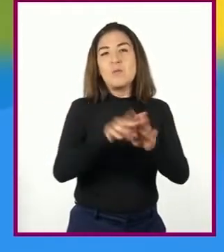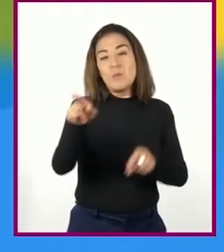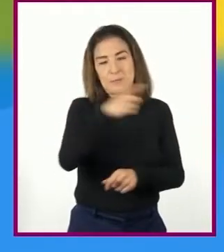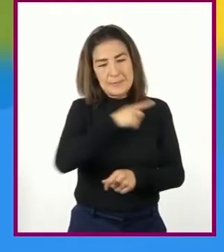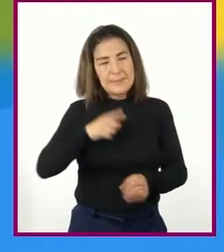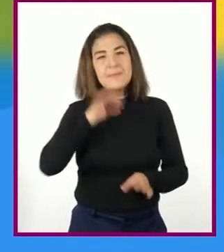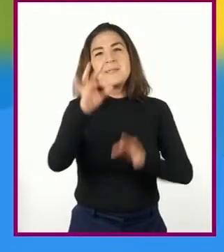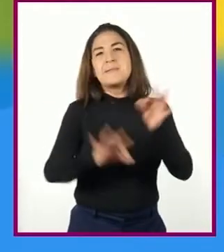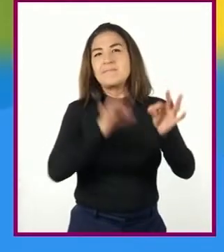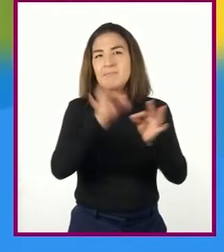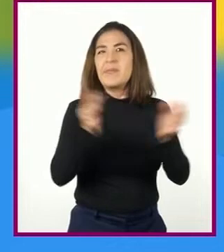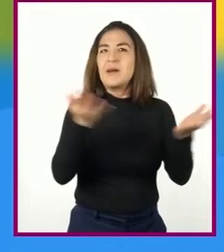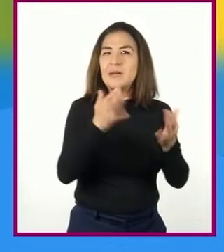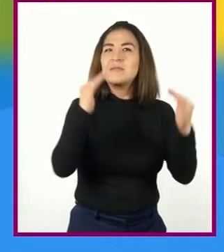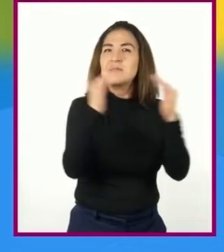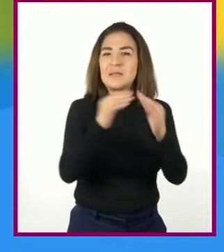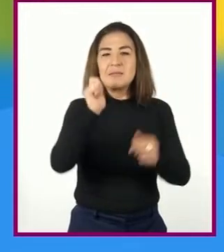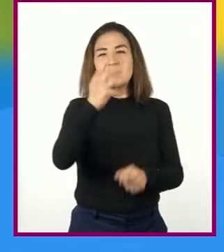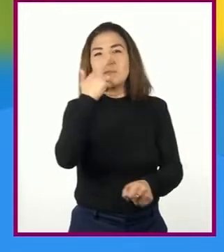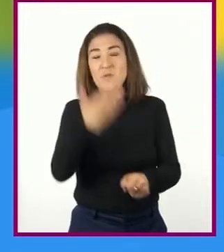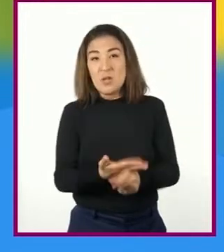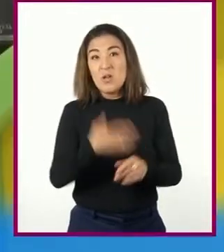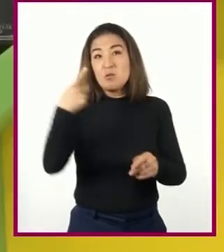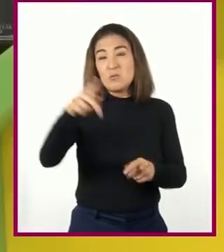deberes les da más libertad o se las quita?